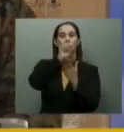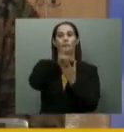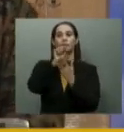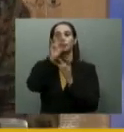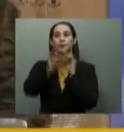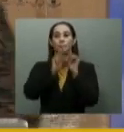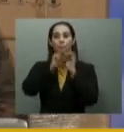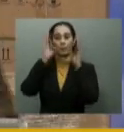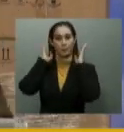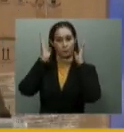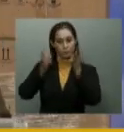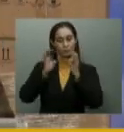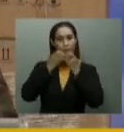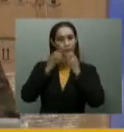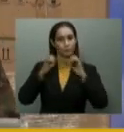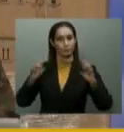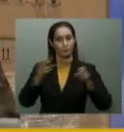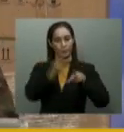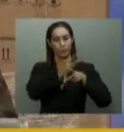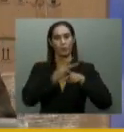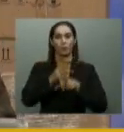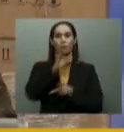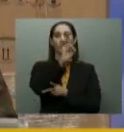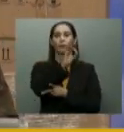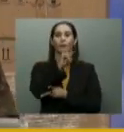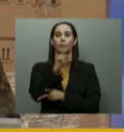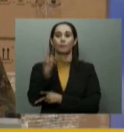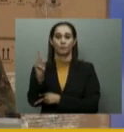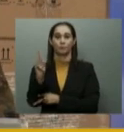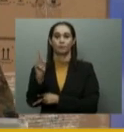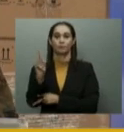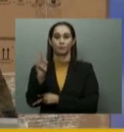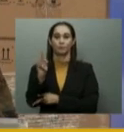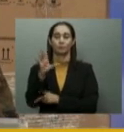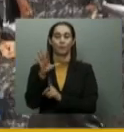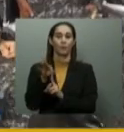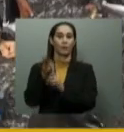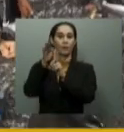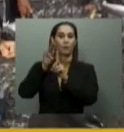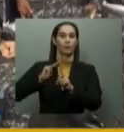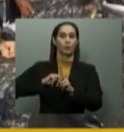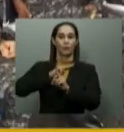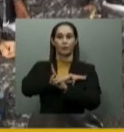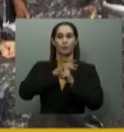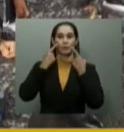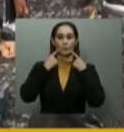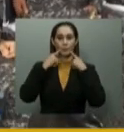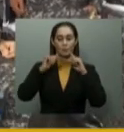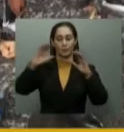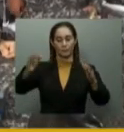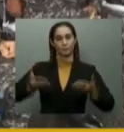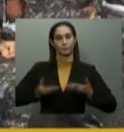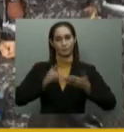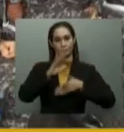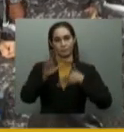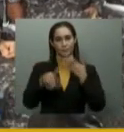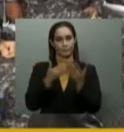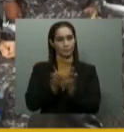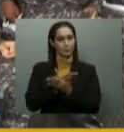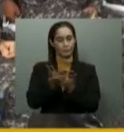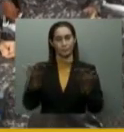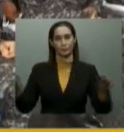algunos policías si hay una supervisión si hay una vigilancia y la gente cuando sabe que está siendo